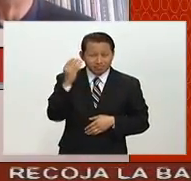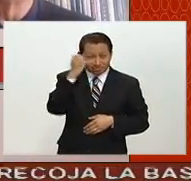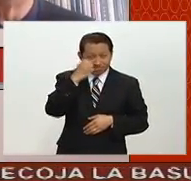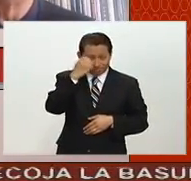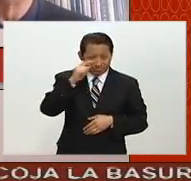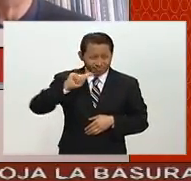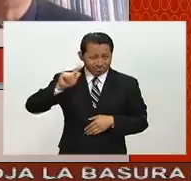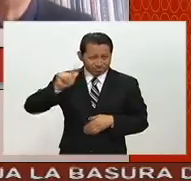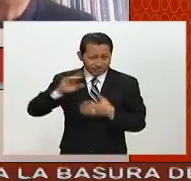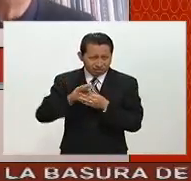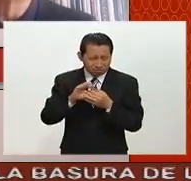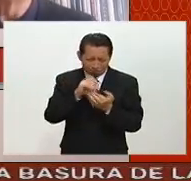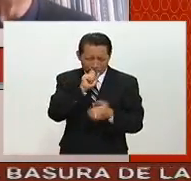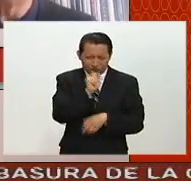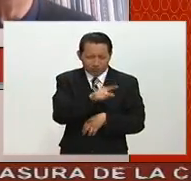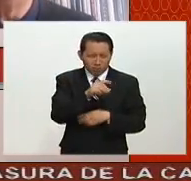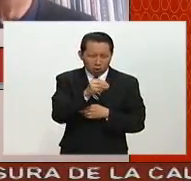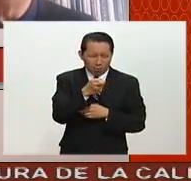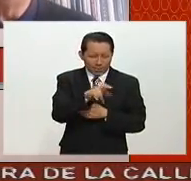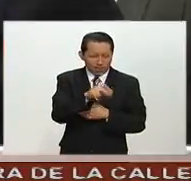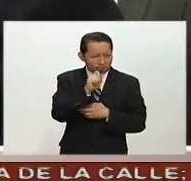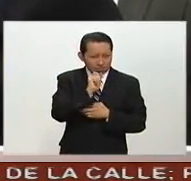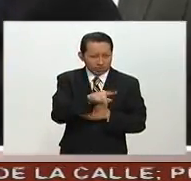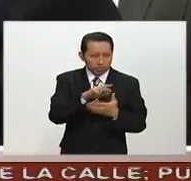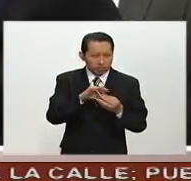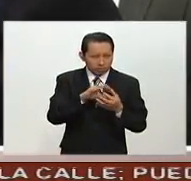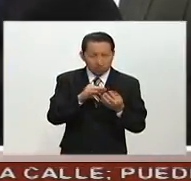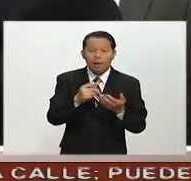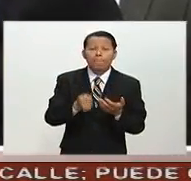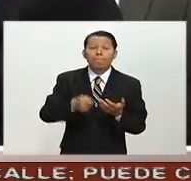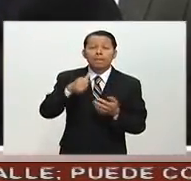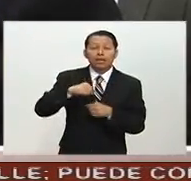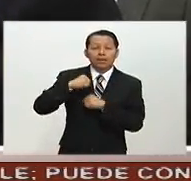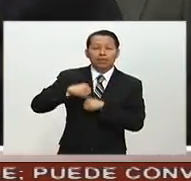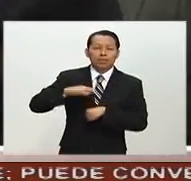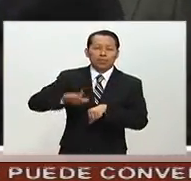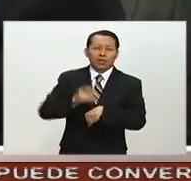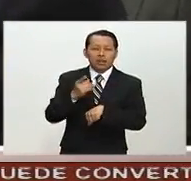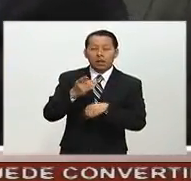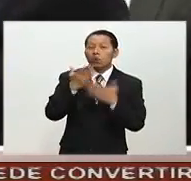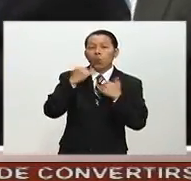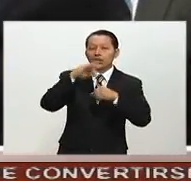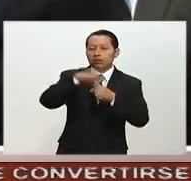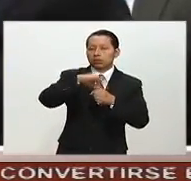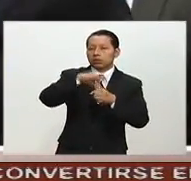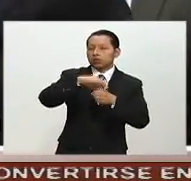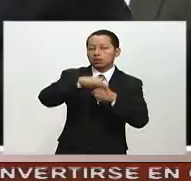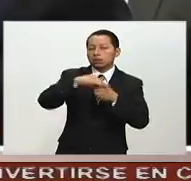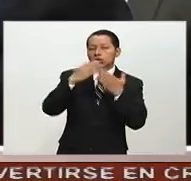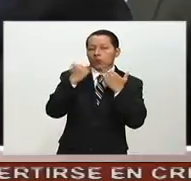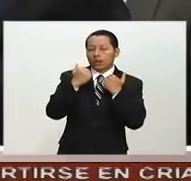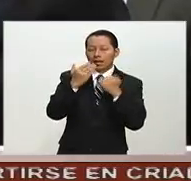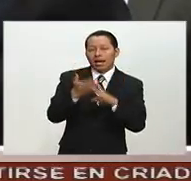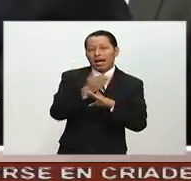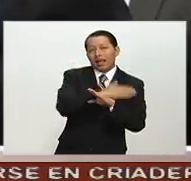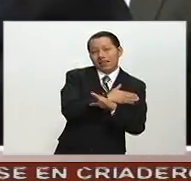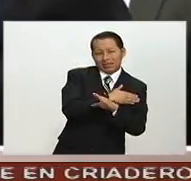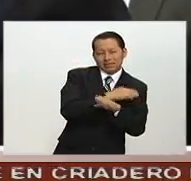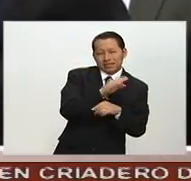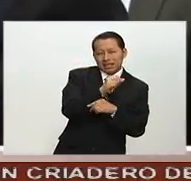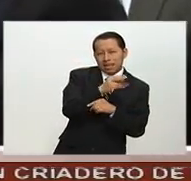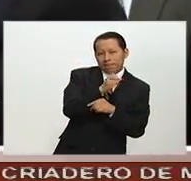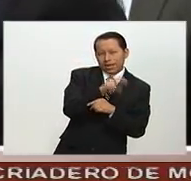tú planteas, Omar, es decir, como se trata de una primer ministro que no es resultado de una cita en las urnas, como sí lo fue Cameron en sus dos